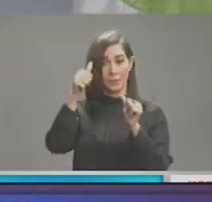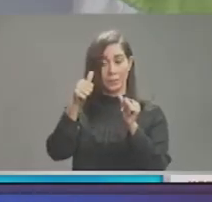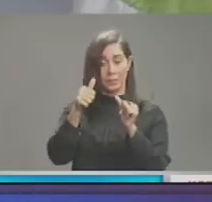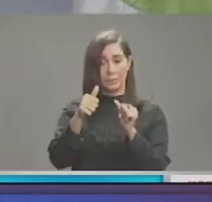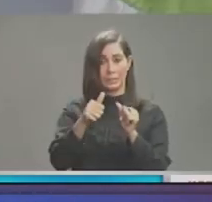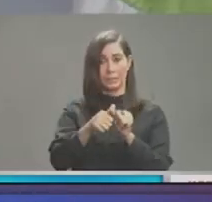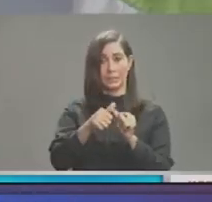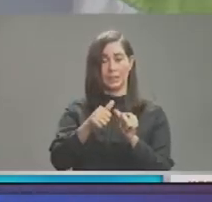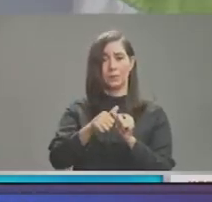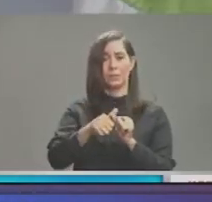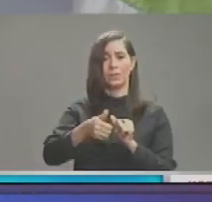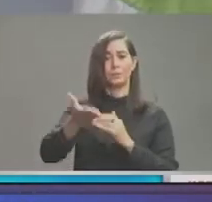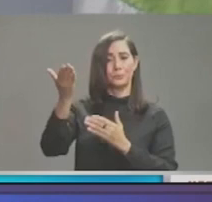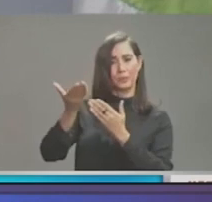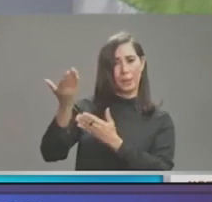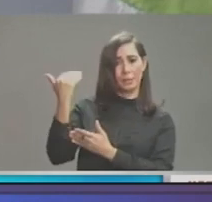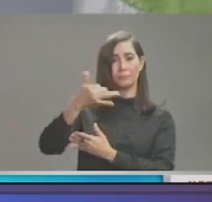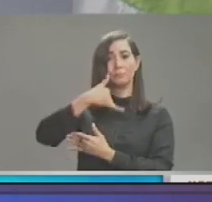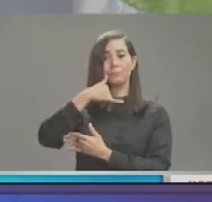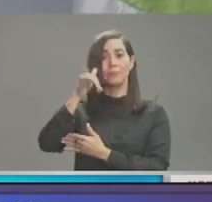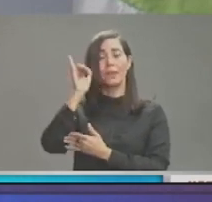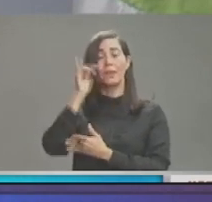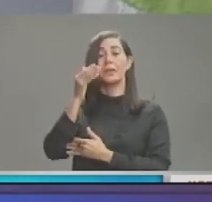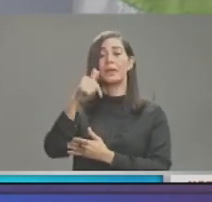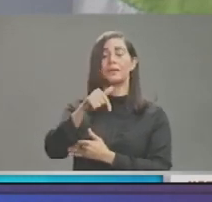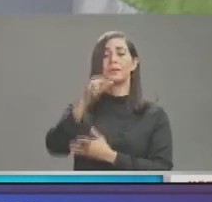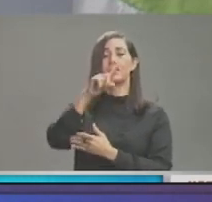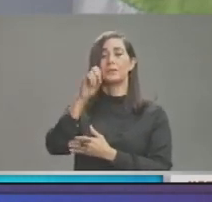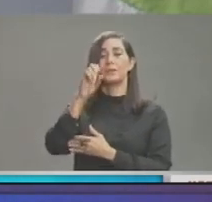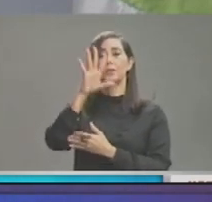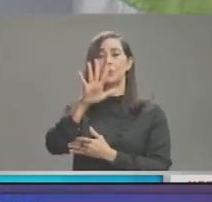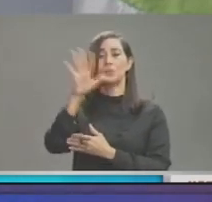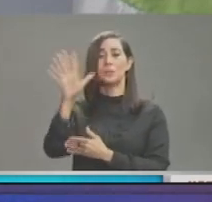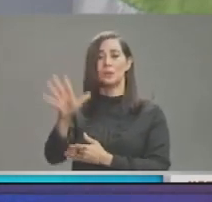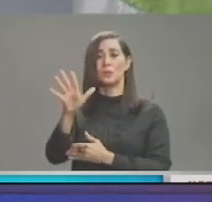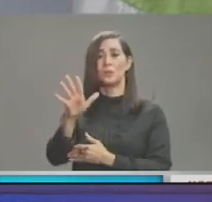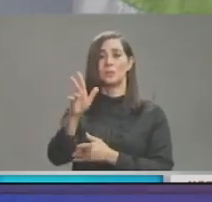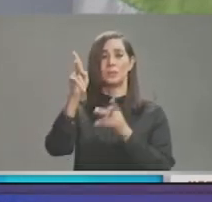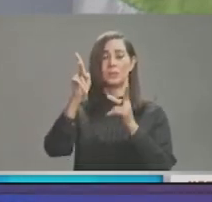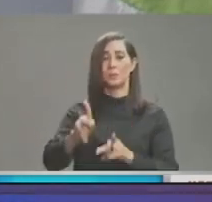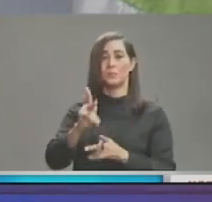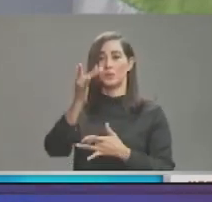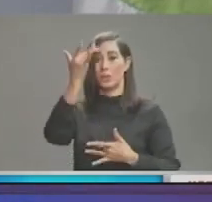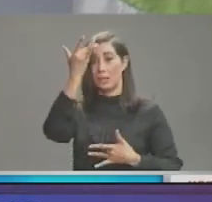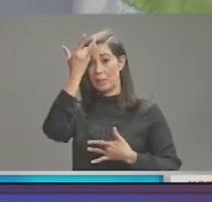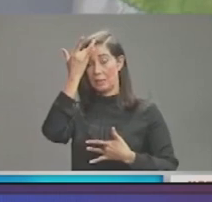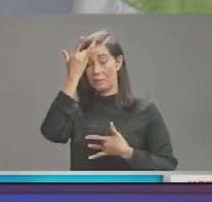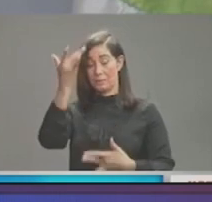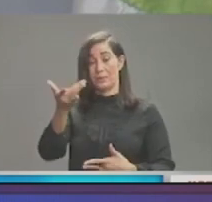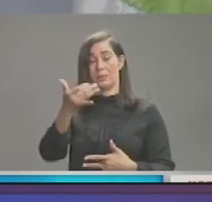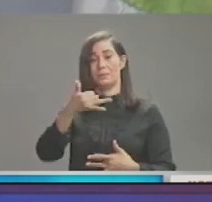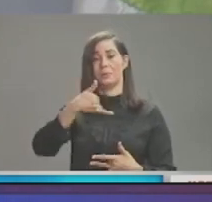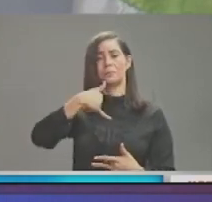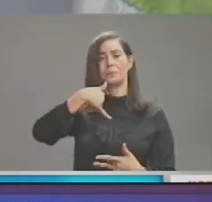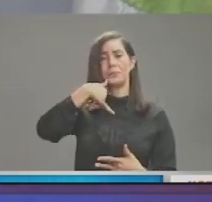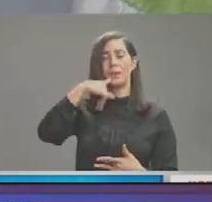189 fallecimientos en la República Dominicana. La información fue ofrecida en el boletín por